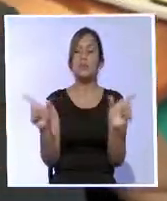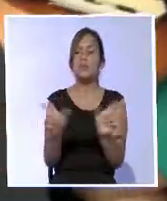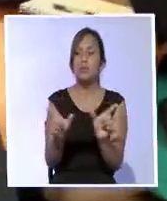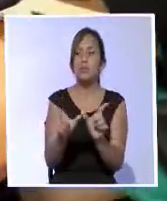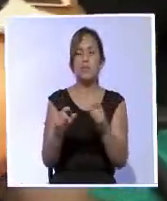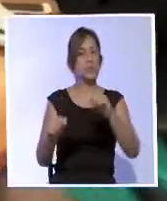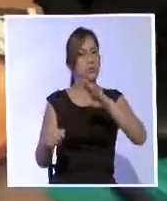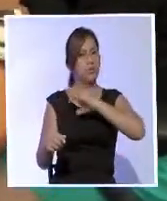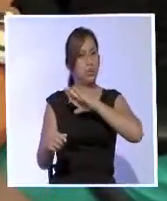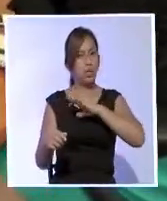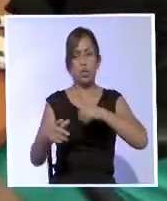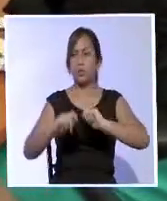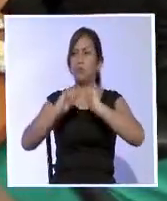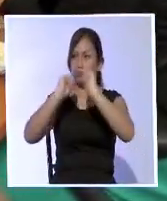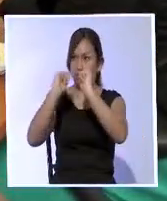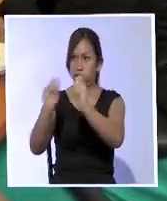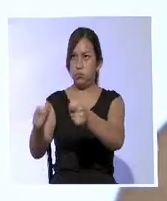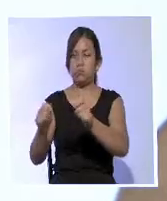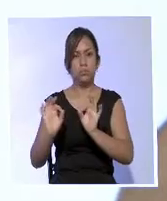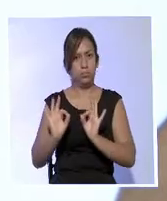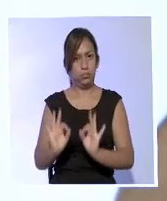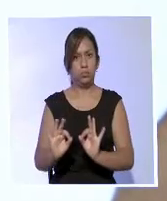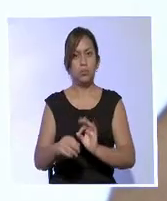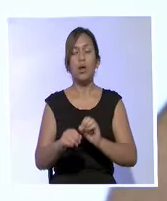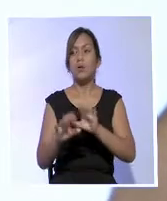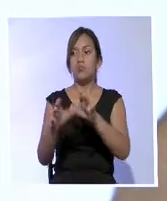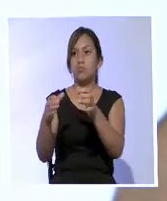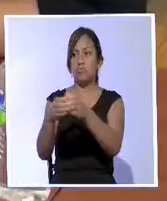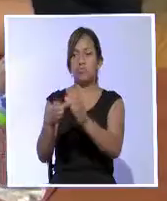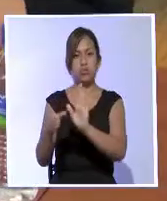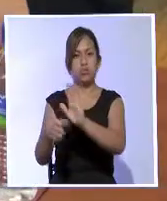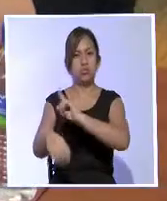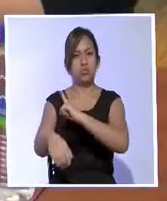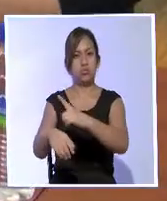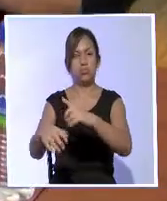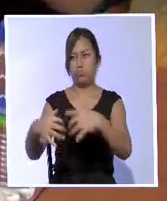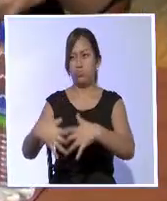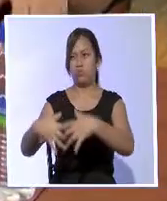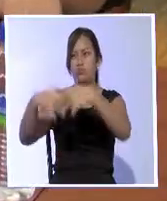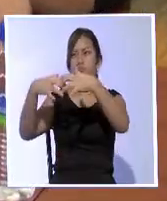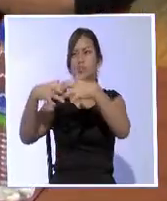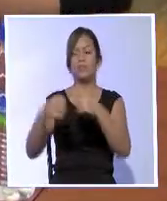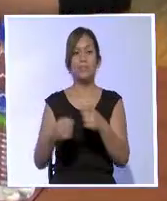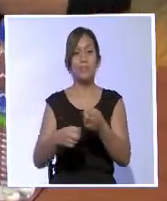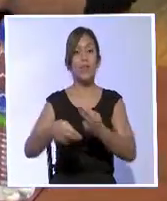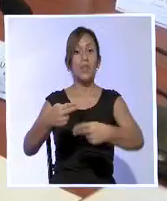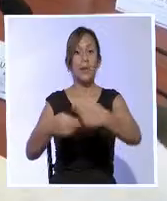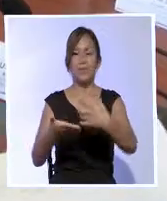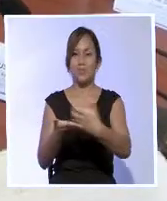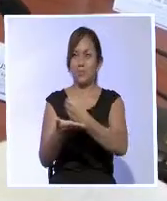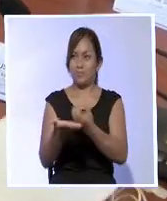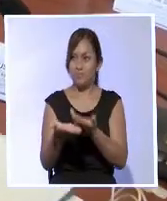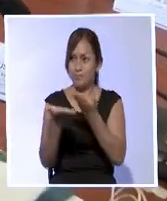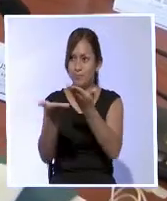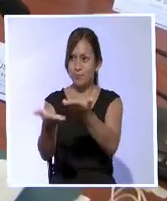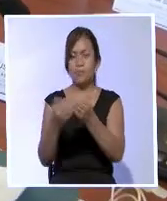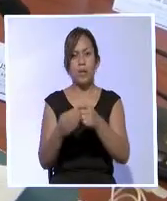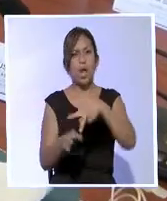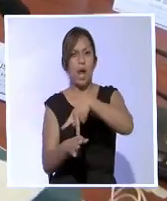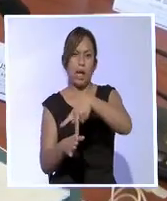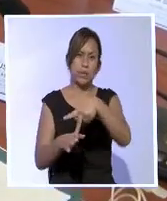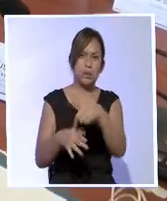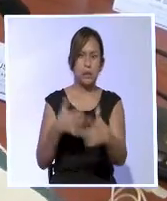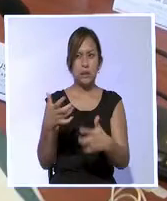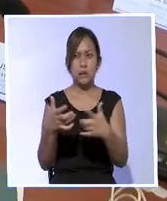destacó además que la norma fortalecerá la asociatividad incentivar a la innovación minimizar a los riesgos y apuntalar a la